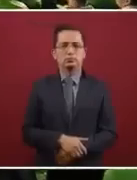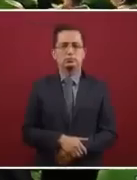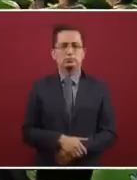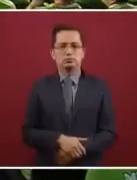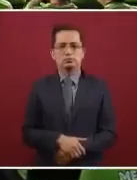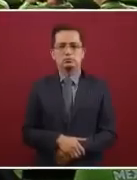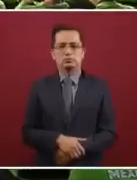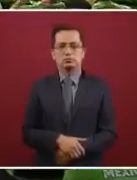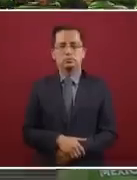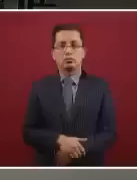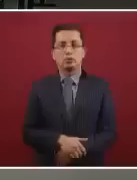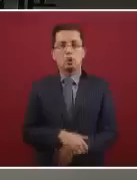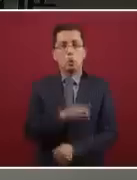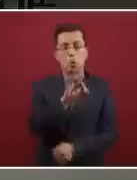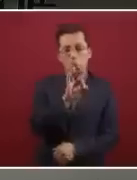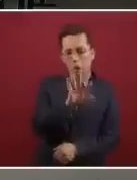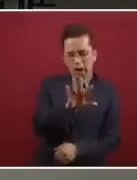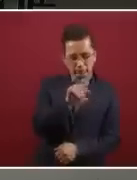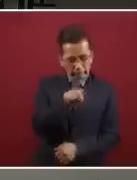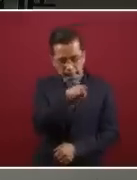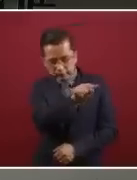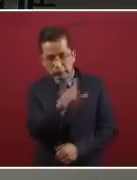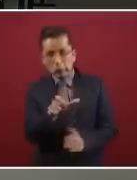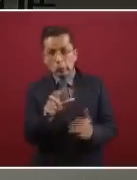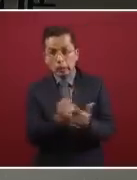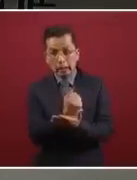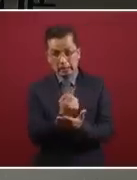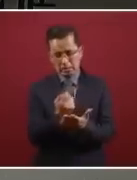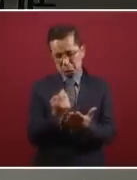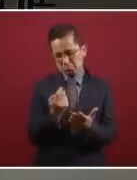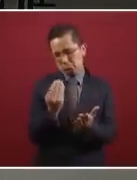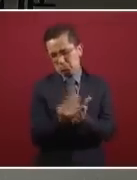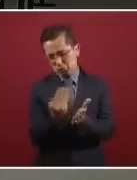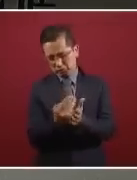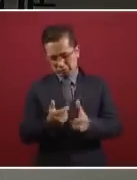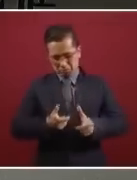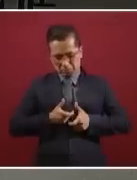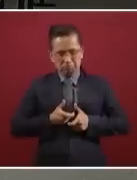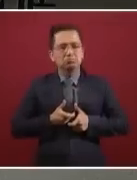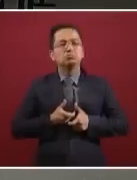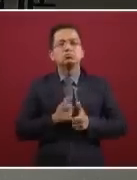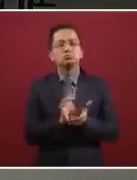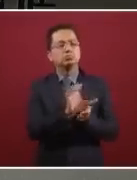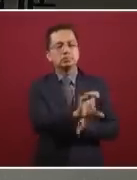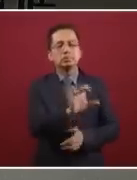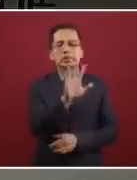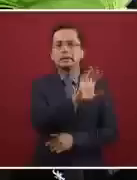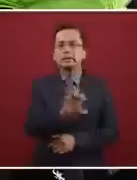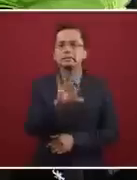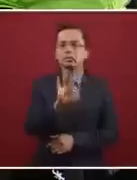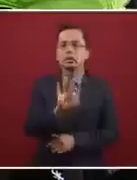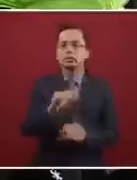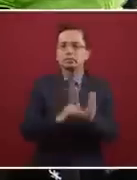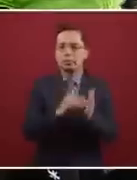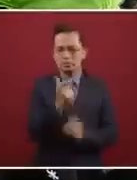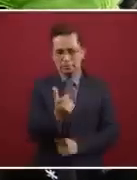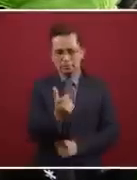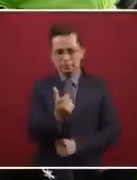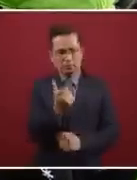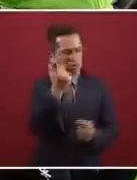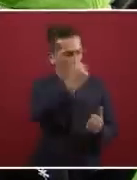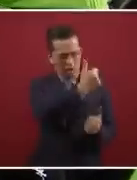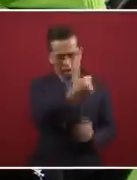A 45 que obtuvieron medallas de bronce, 540 mil pesos a cada uno.